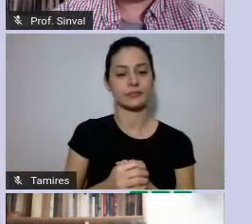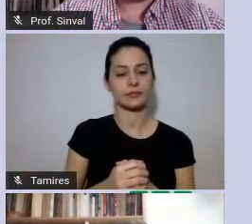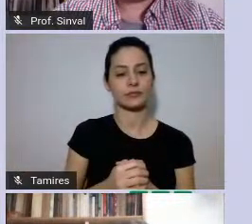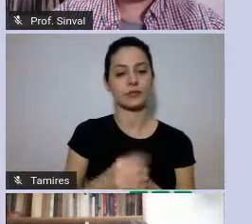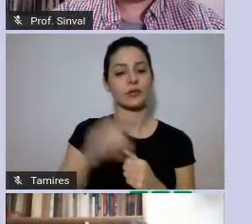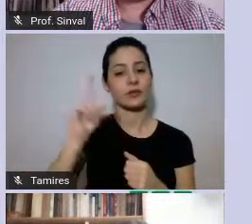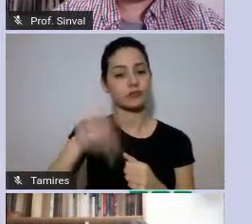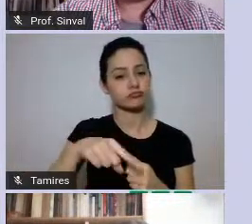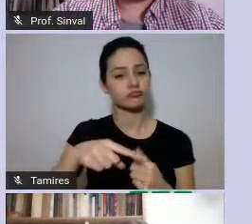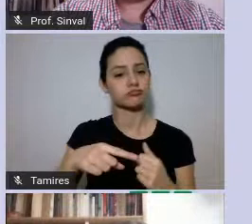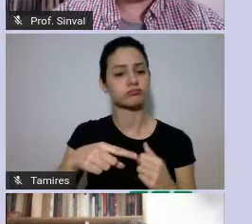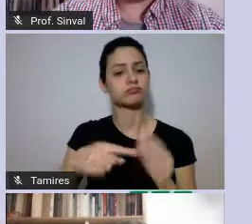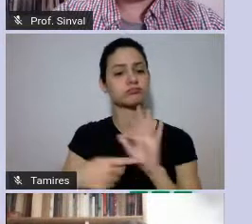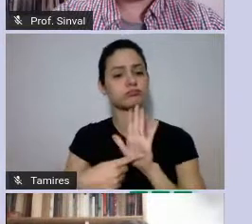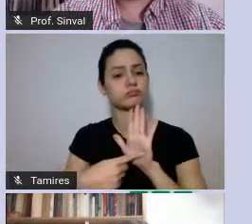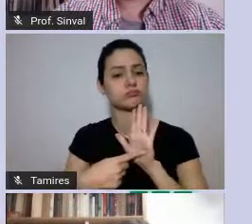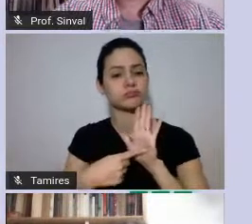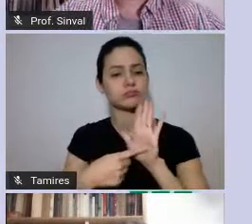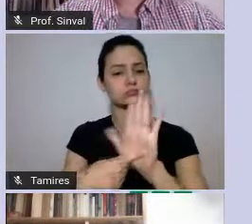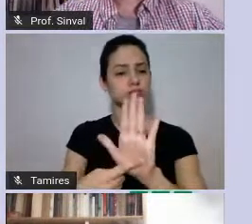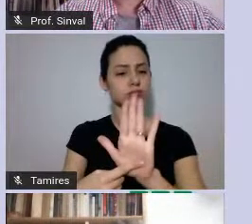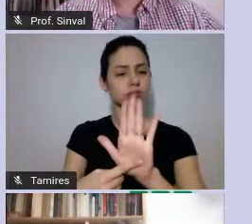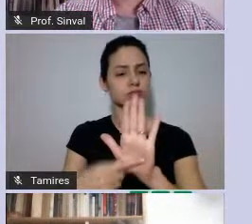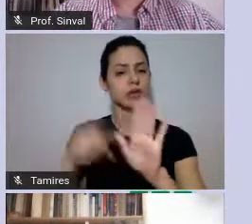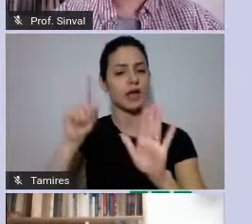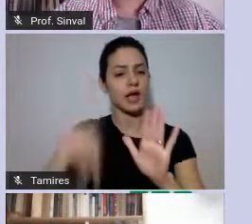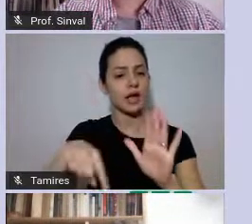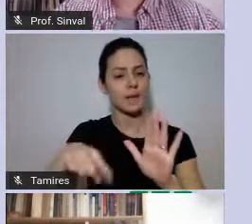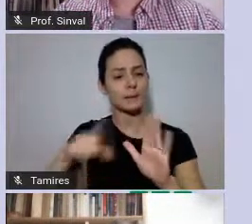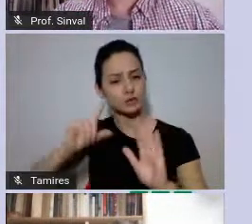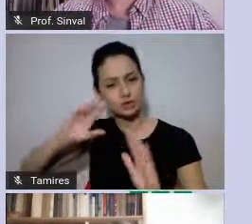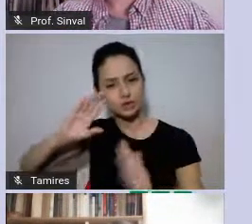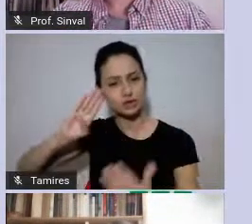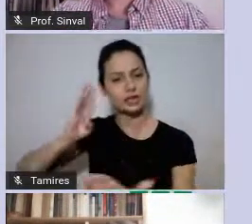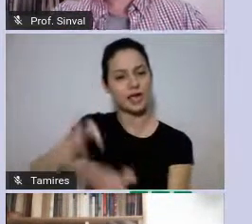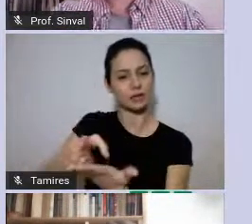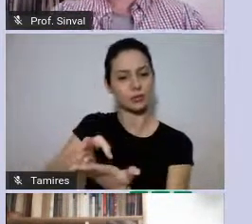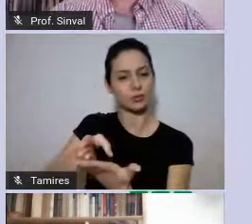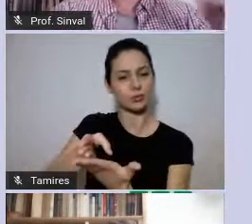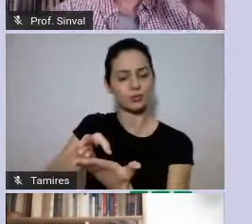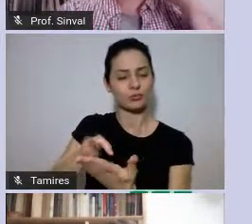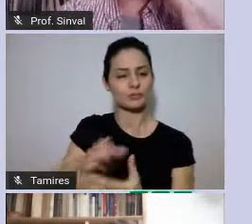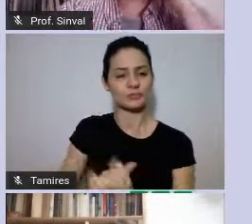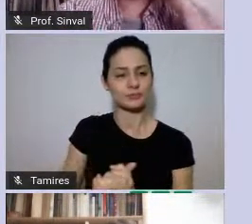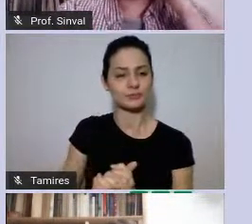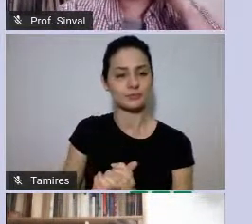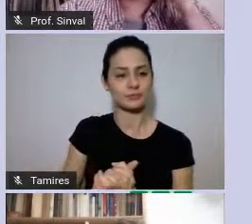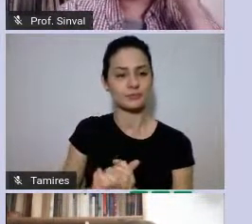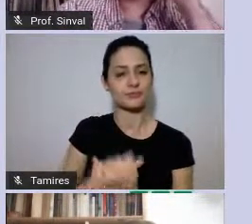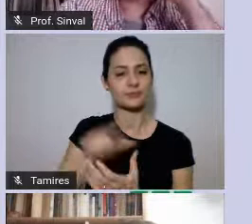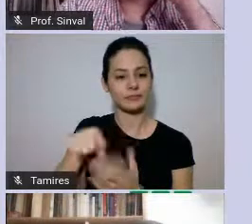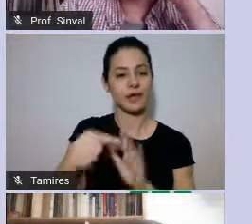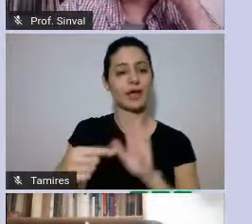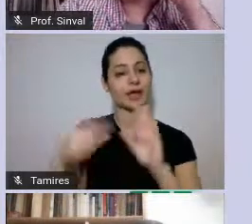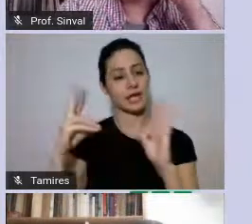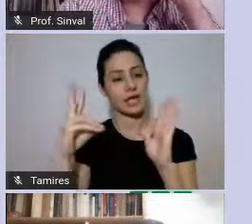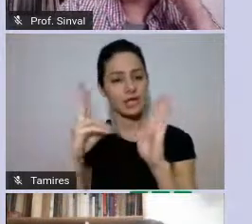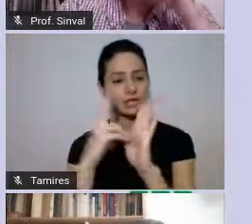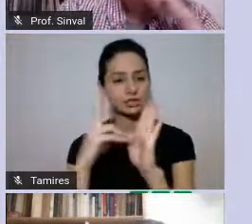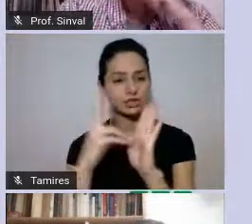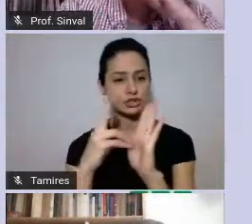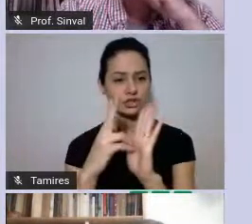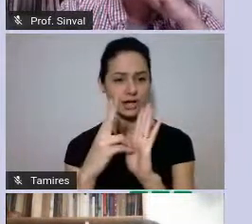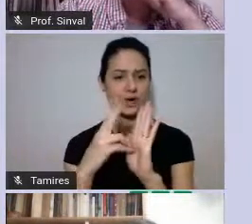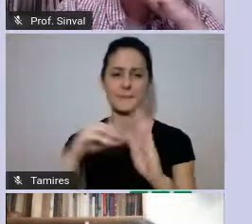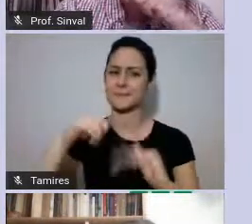incidido, ¿no? Accionado en este caso de una forma muy directa sobre representaciones indígenas y en este caso sobre